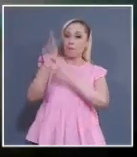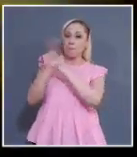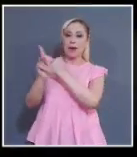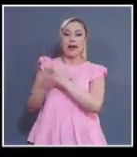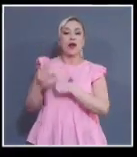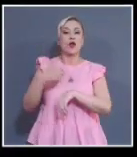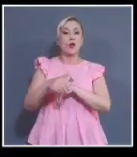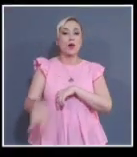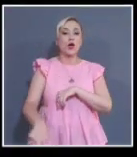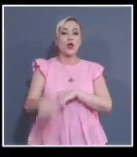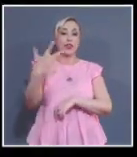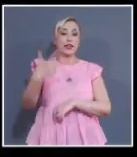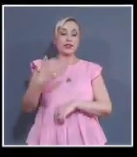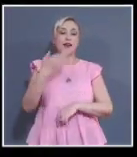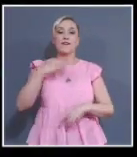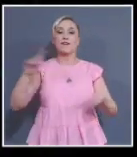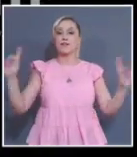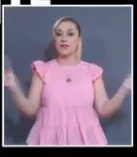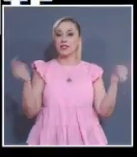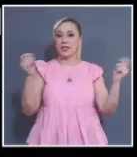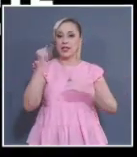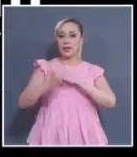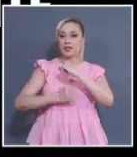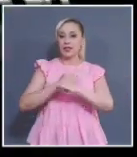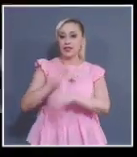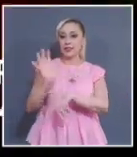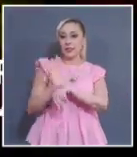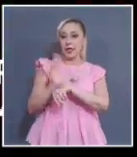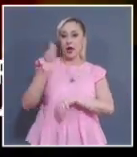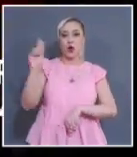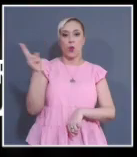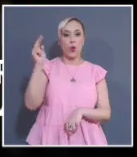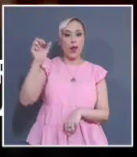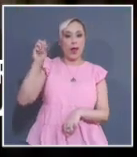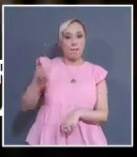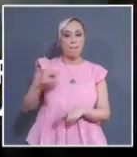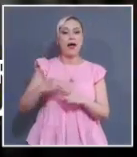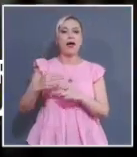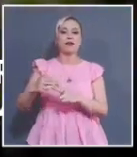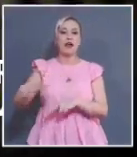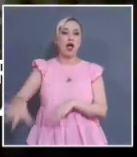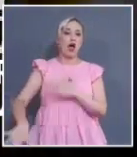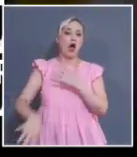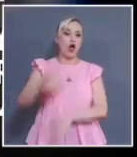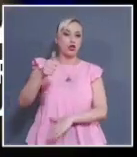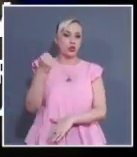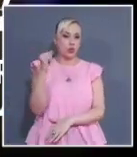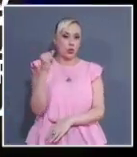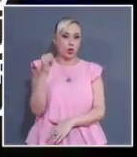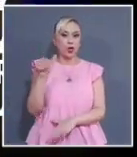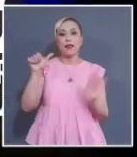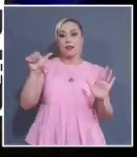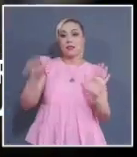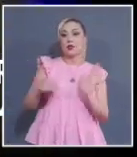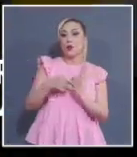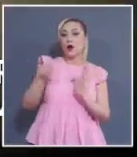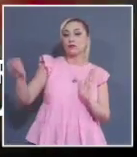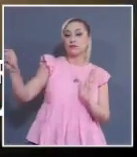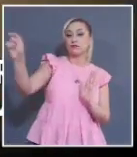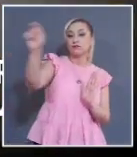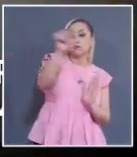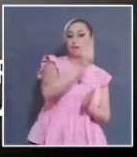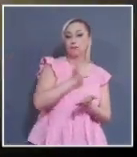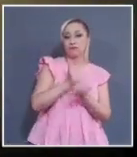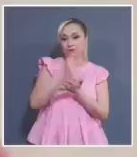de la UNAM, que hasta el 11 de junio tendrá funciones en 16 sedes en la capital del país, así como en 3